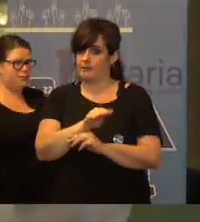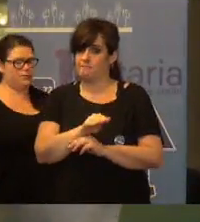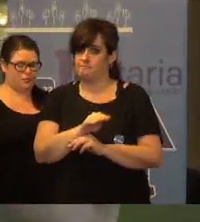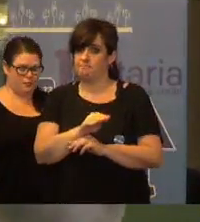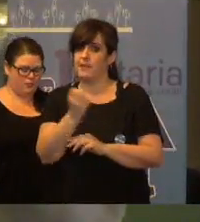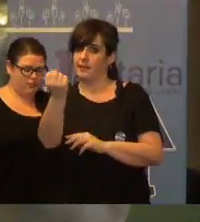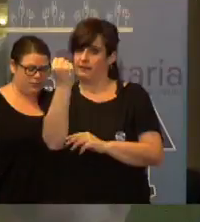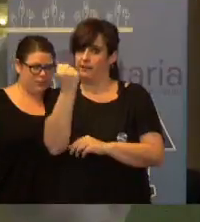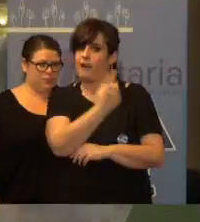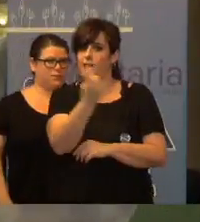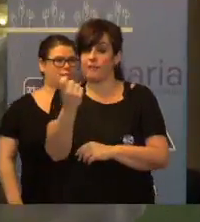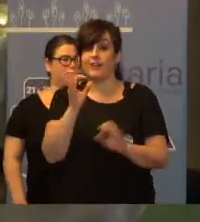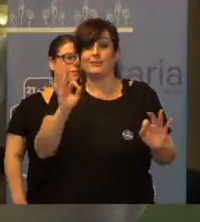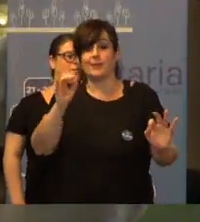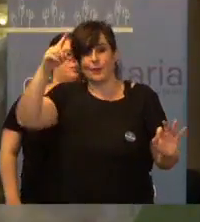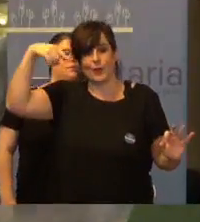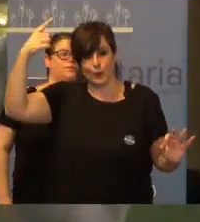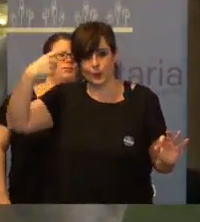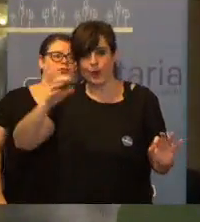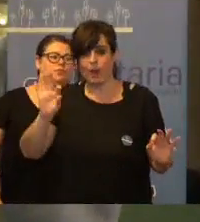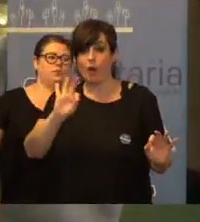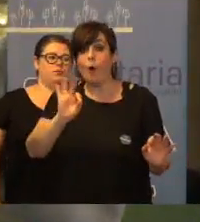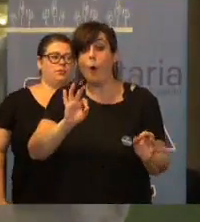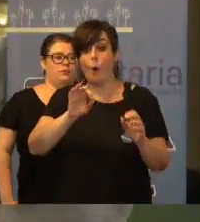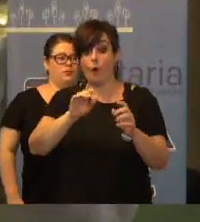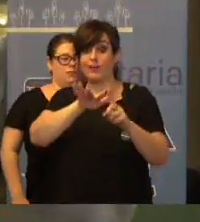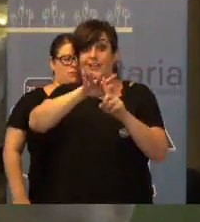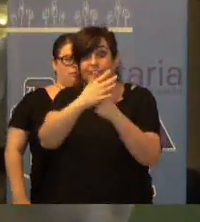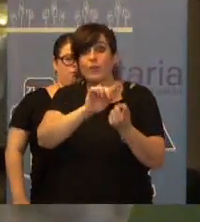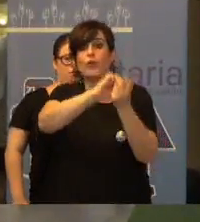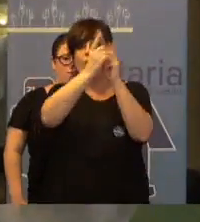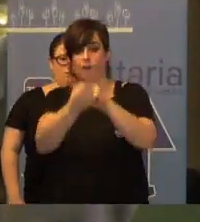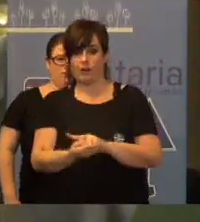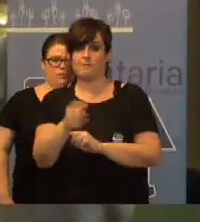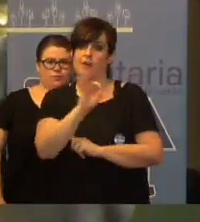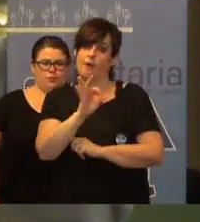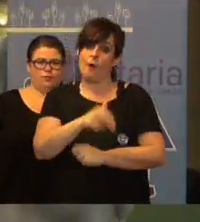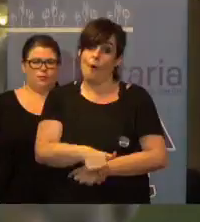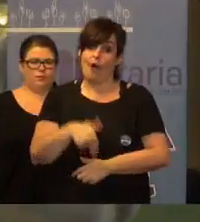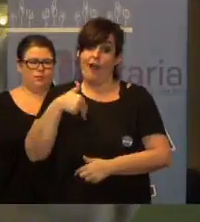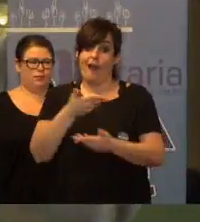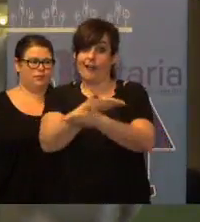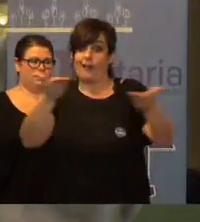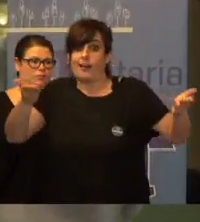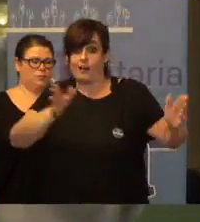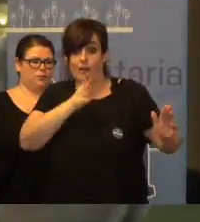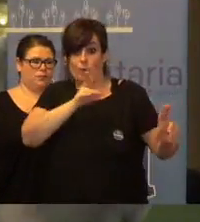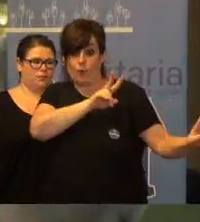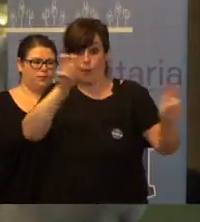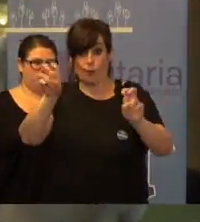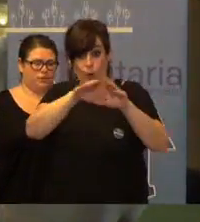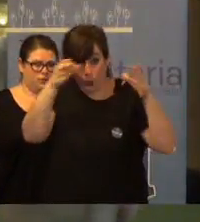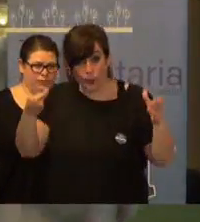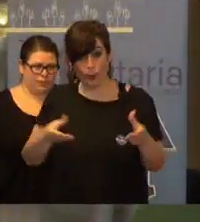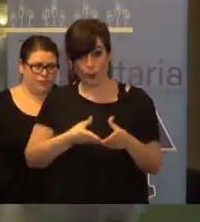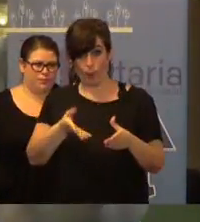a hexemonía cultural, é necesario cambiar o marco, é necesario generalizar un novo